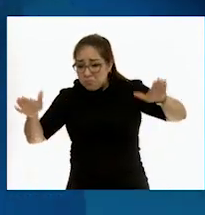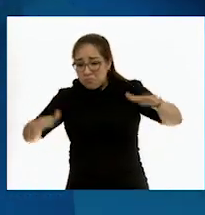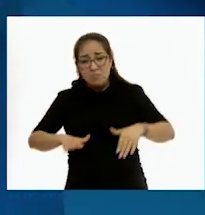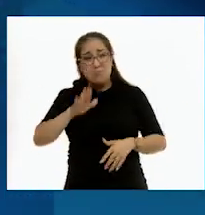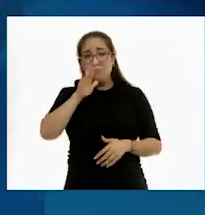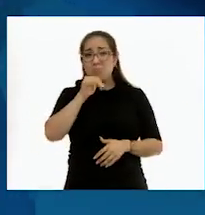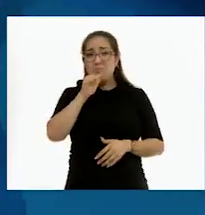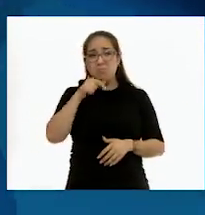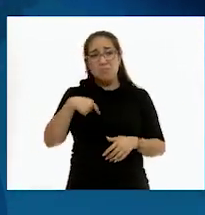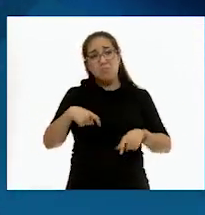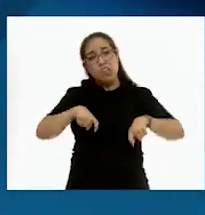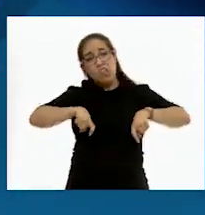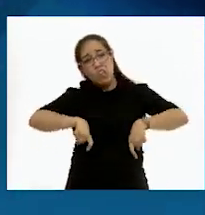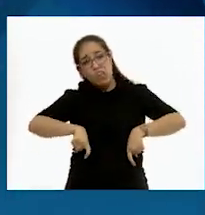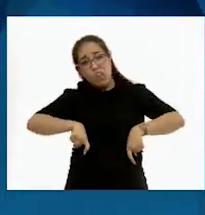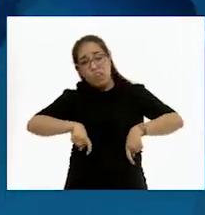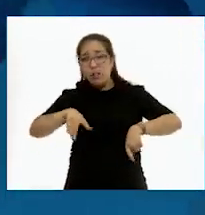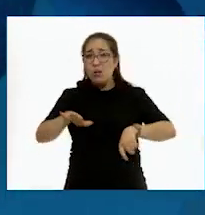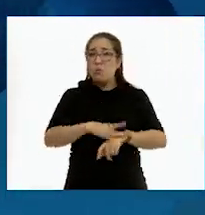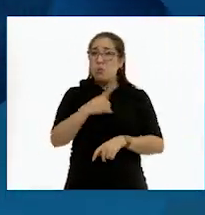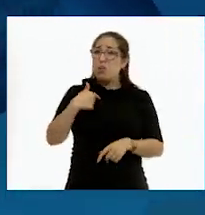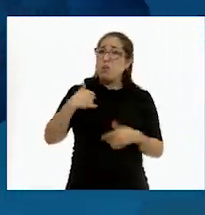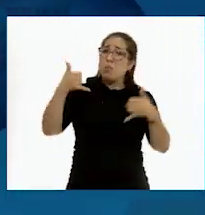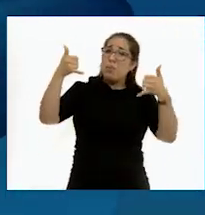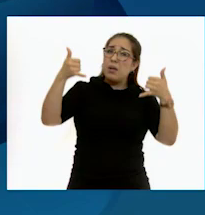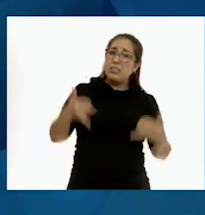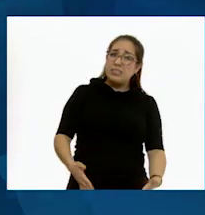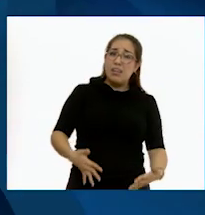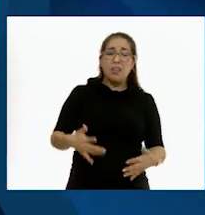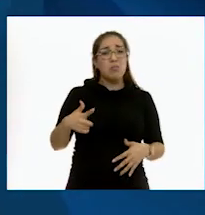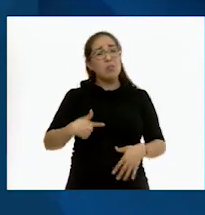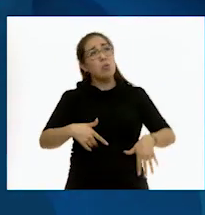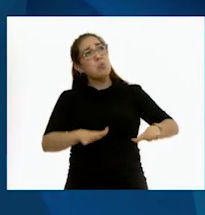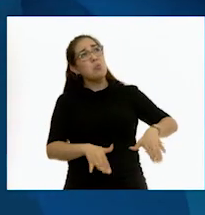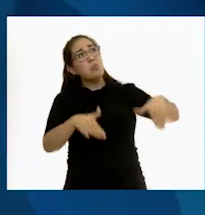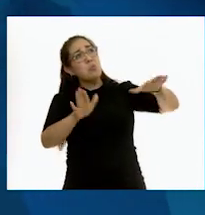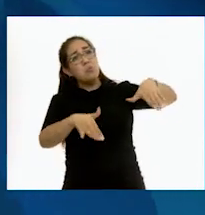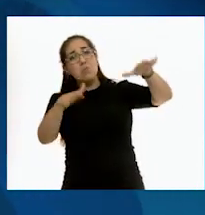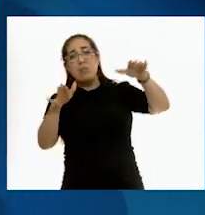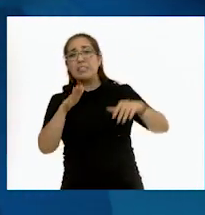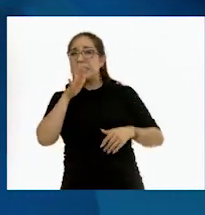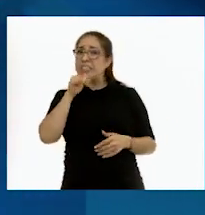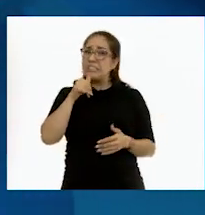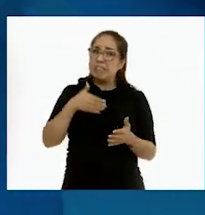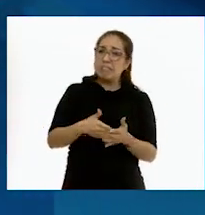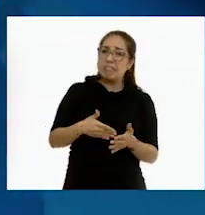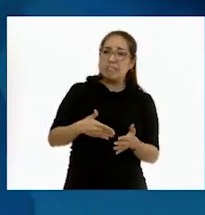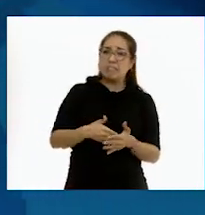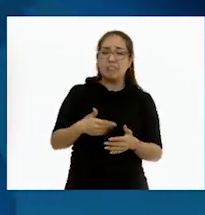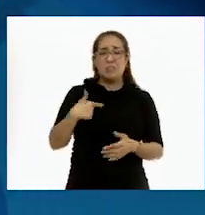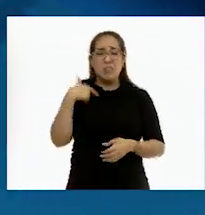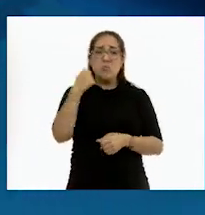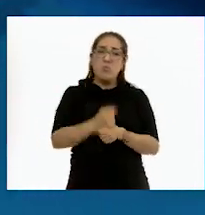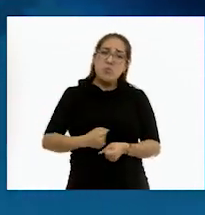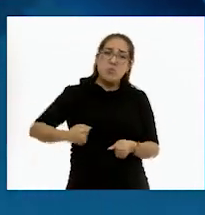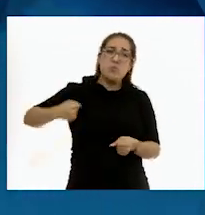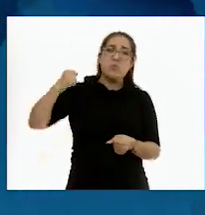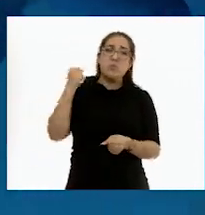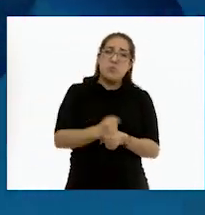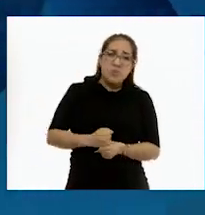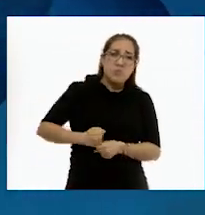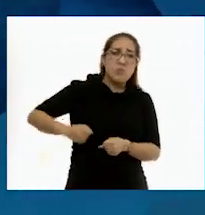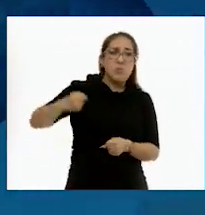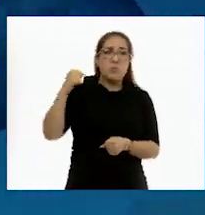están chuecas porque estoy muy pesado. Por eso no vuelo. De tanto intentarlo, e intentarlo,